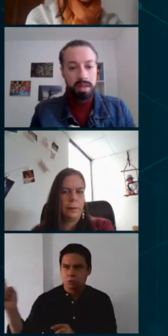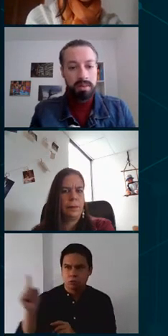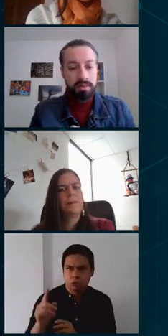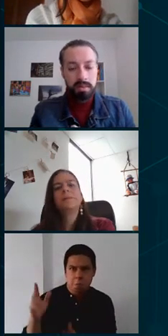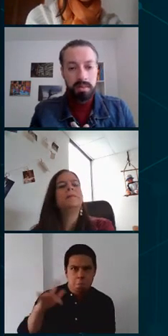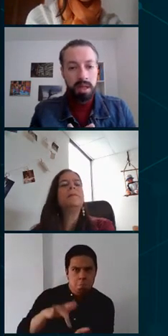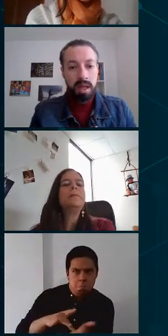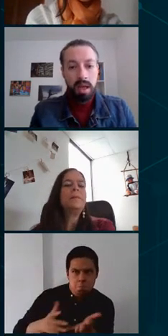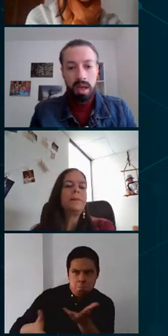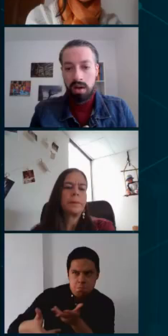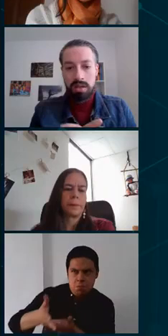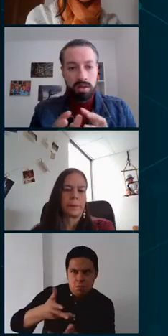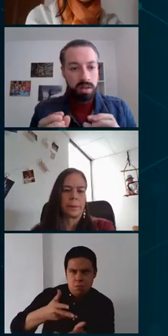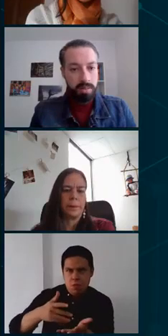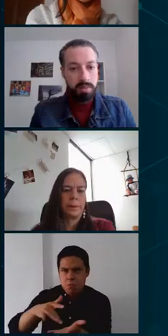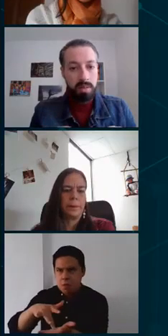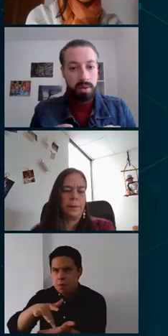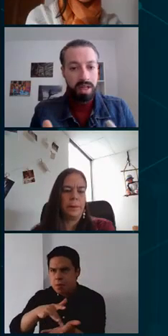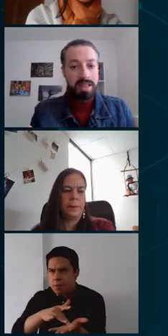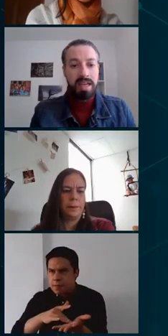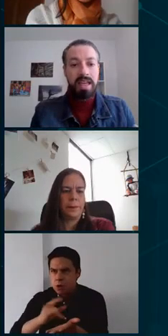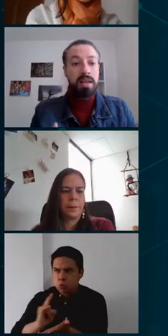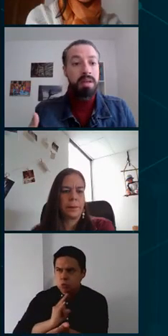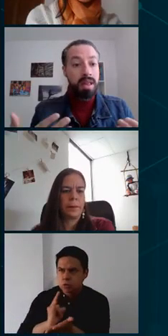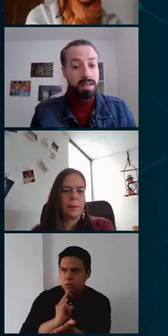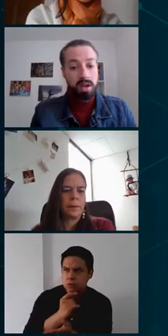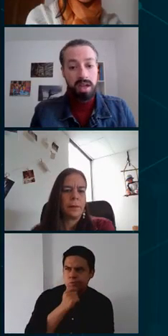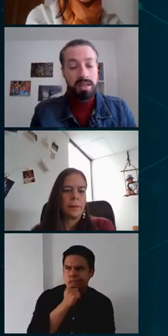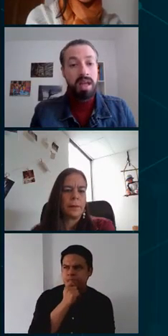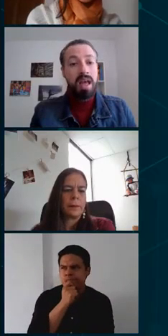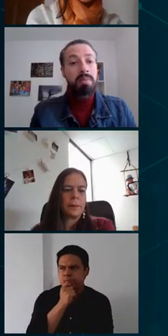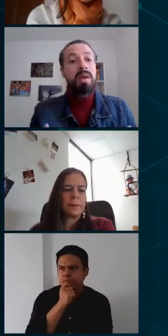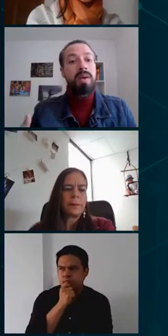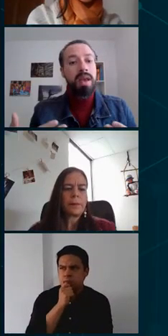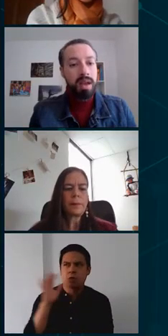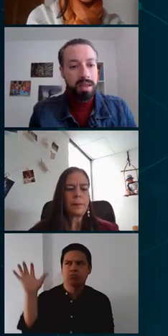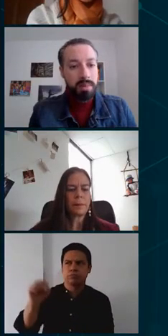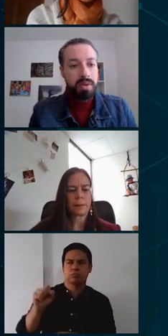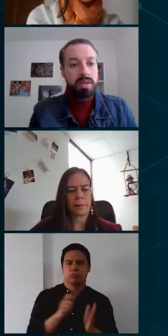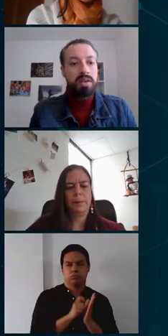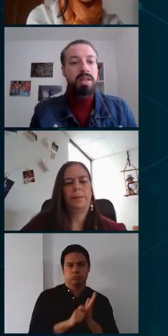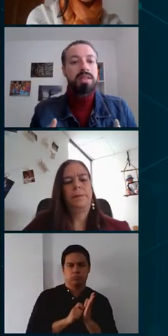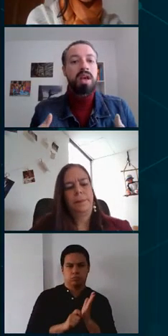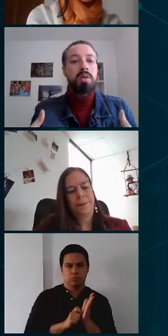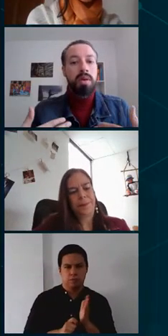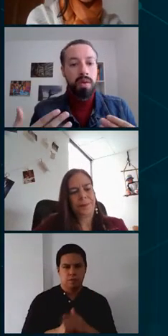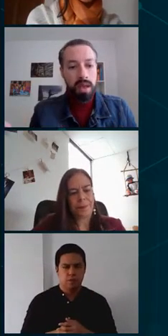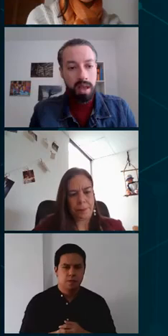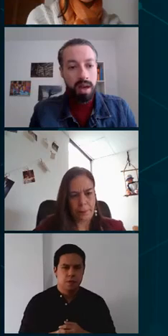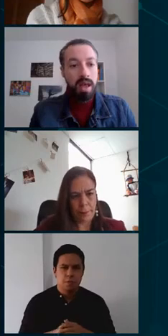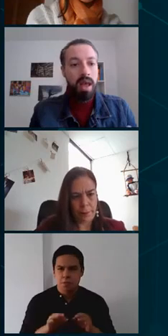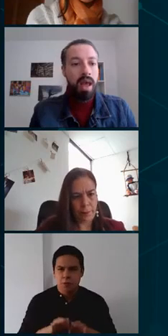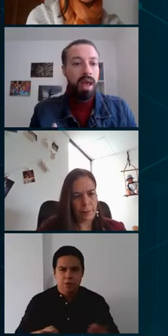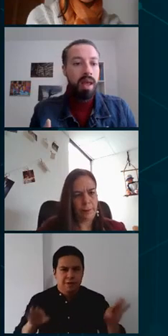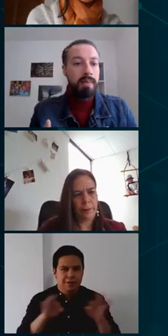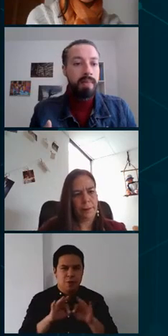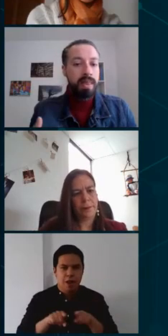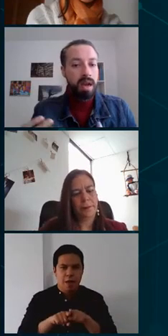prototipo. Entonces, creo que son tips muy importantes. Aquí la invitación es vivir ese proceso de testeo,